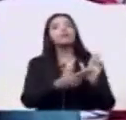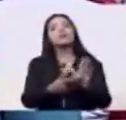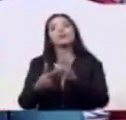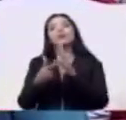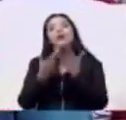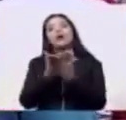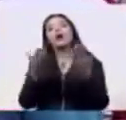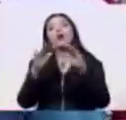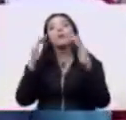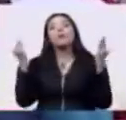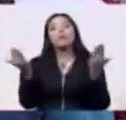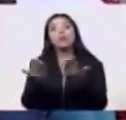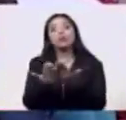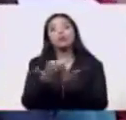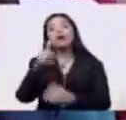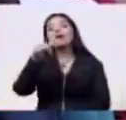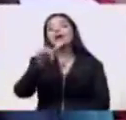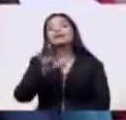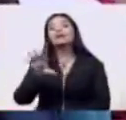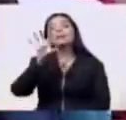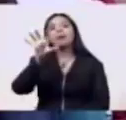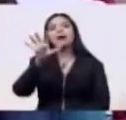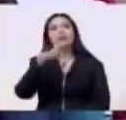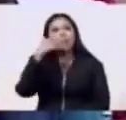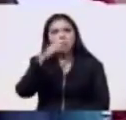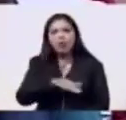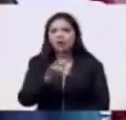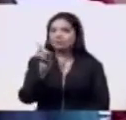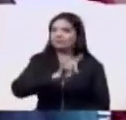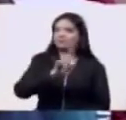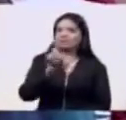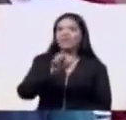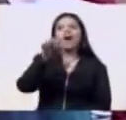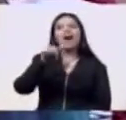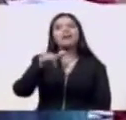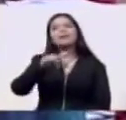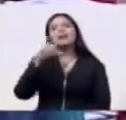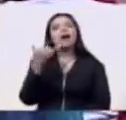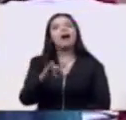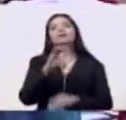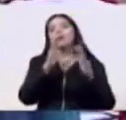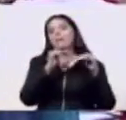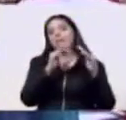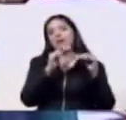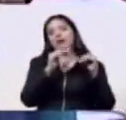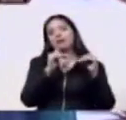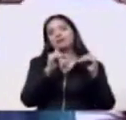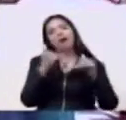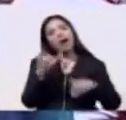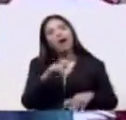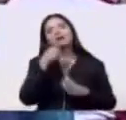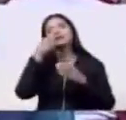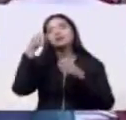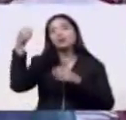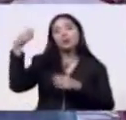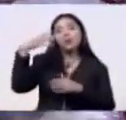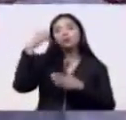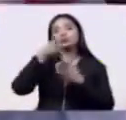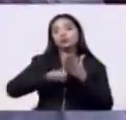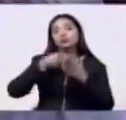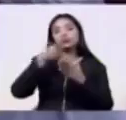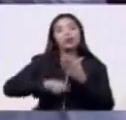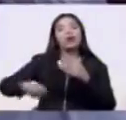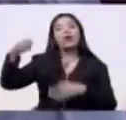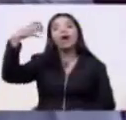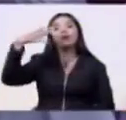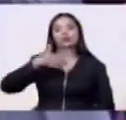al mundo que en este país no reina la muerte. Aquí reina la esperanza, reina la luz, una luz.